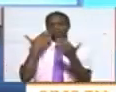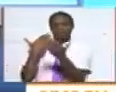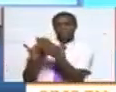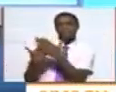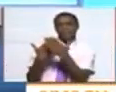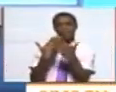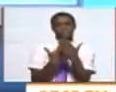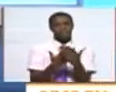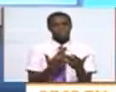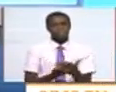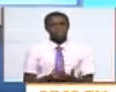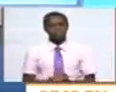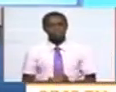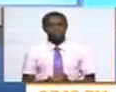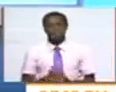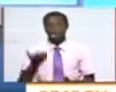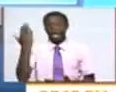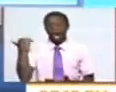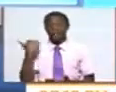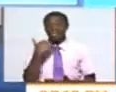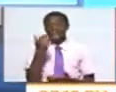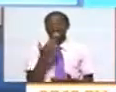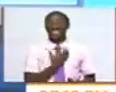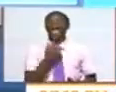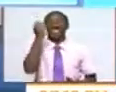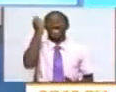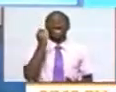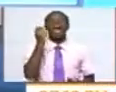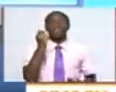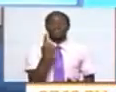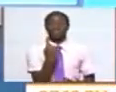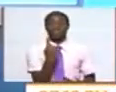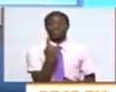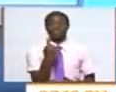¿Recuerdan ustedes que habíamos visto a un alcalde de aquí